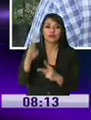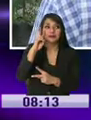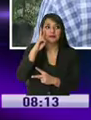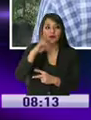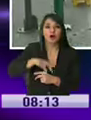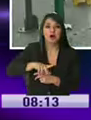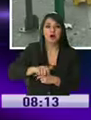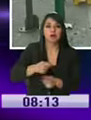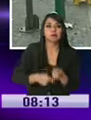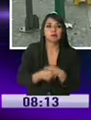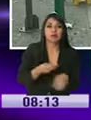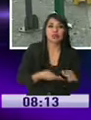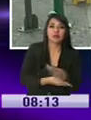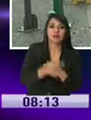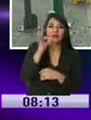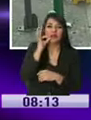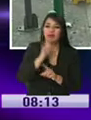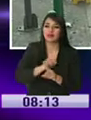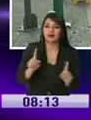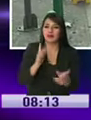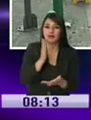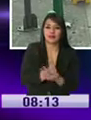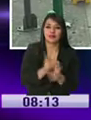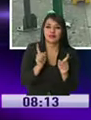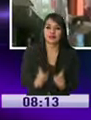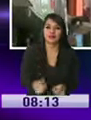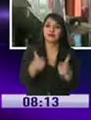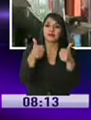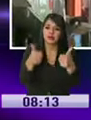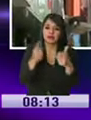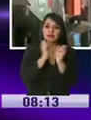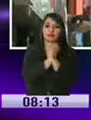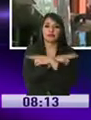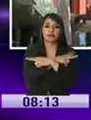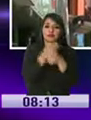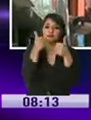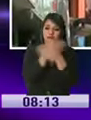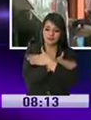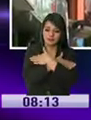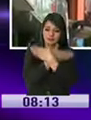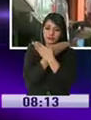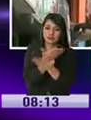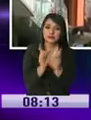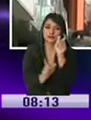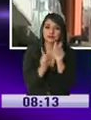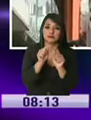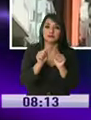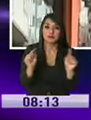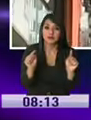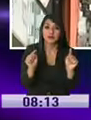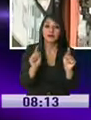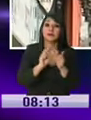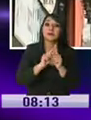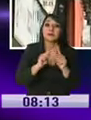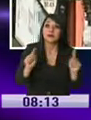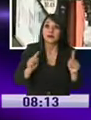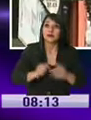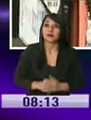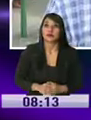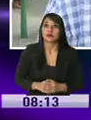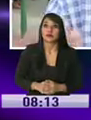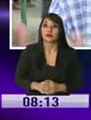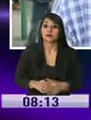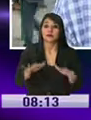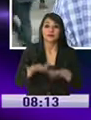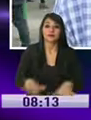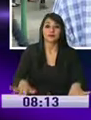gente que hace de las suyas en este sector también por la plataforma bien por los comerciantes pero estos vecinos queridos no solamente es